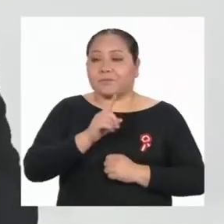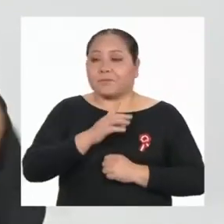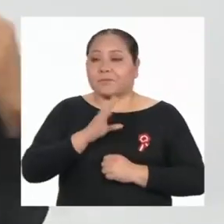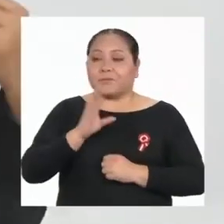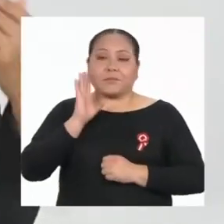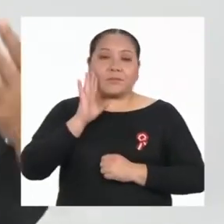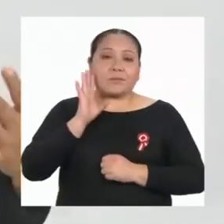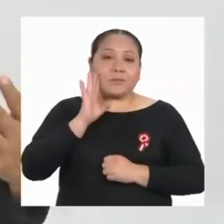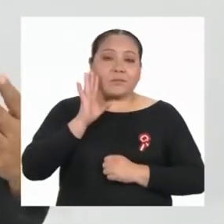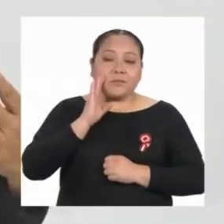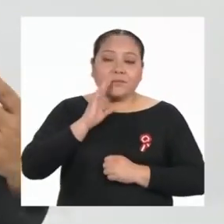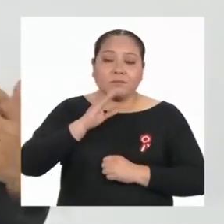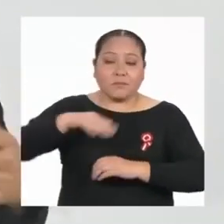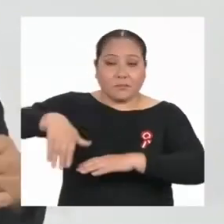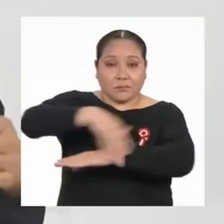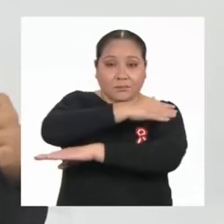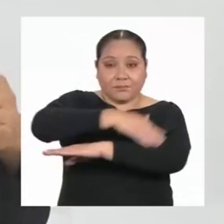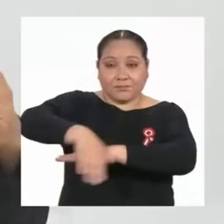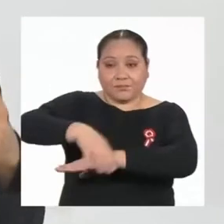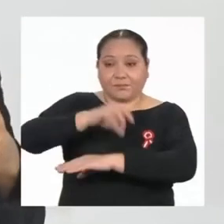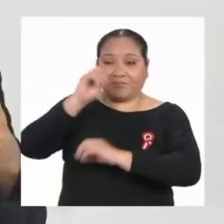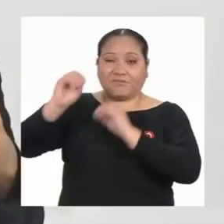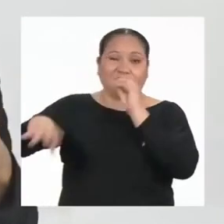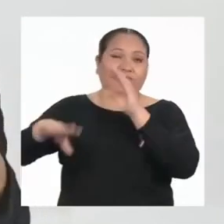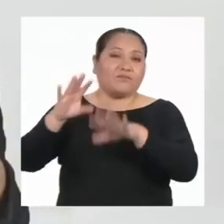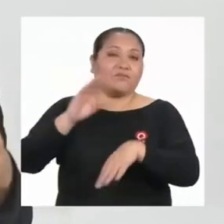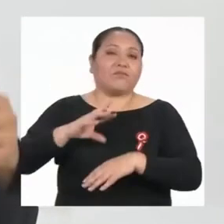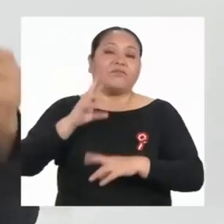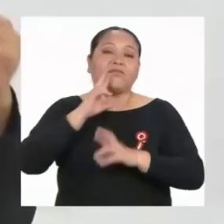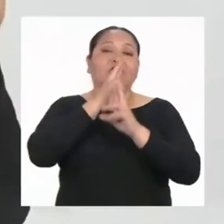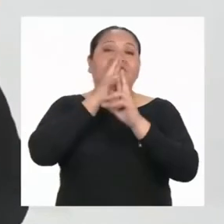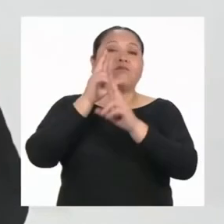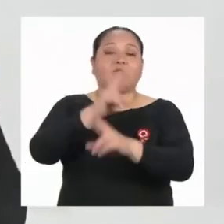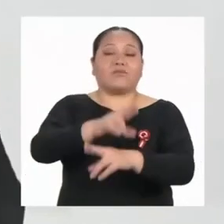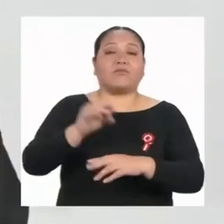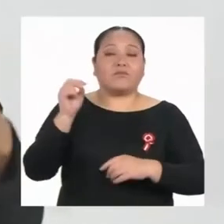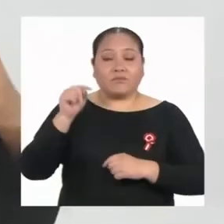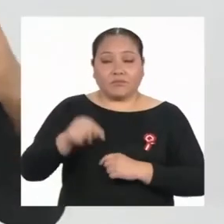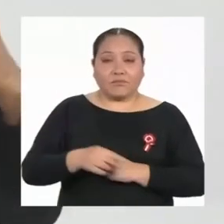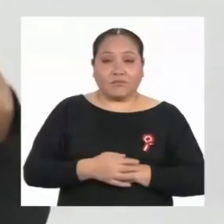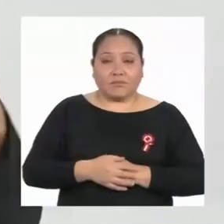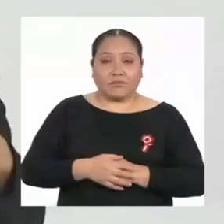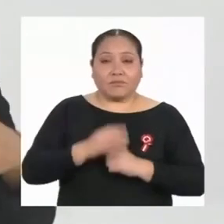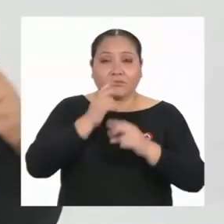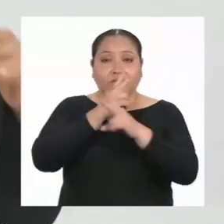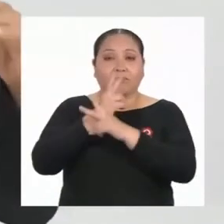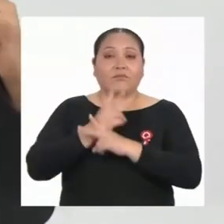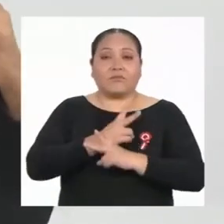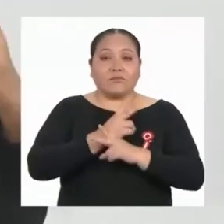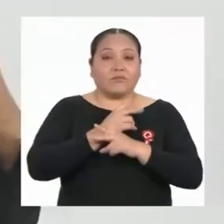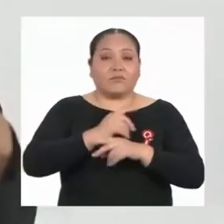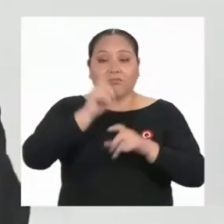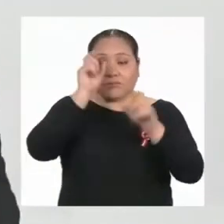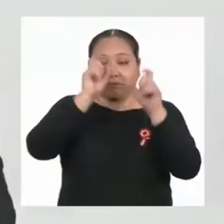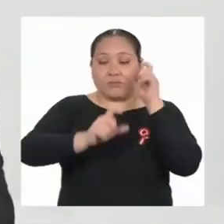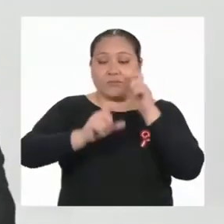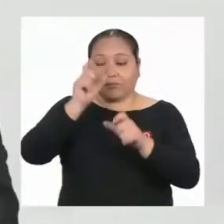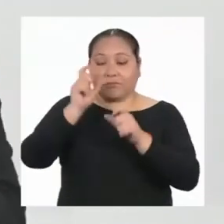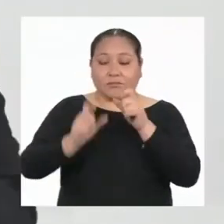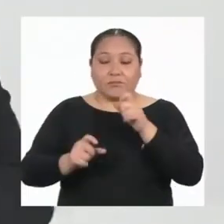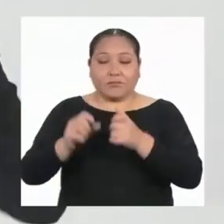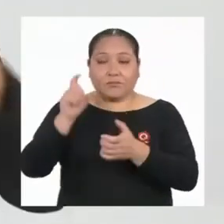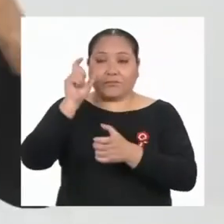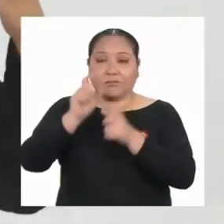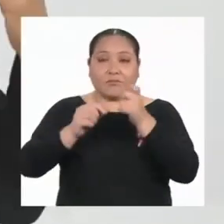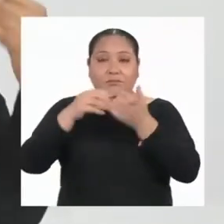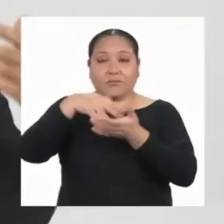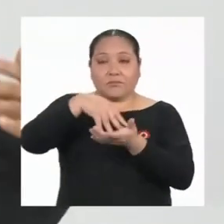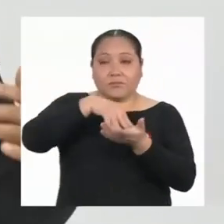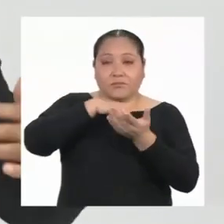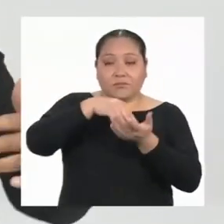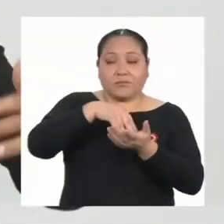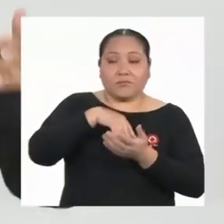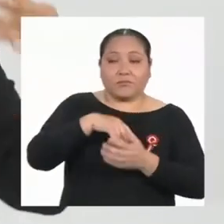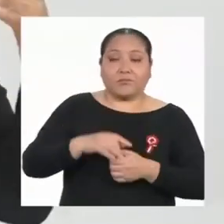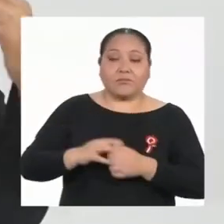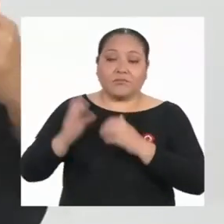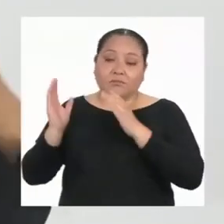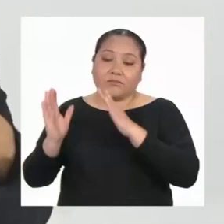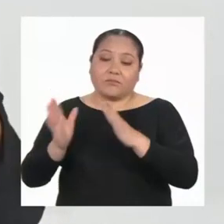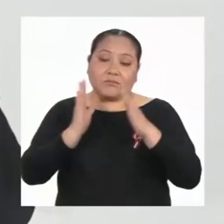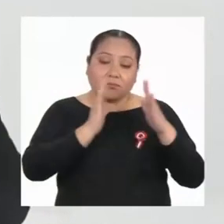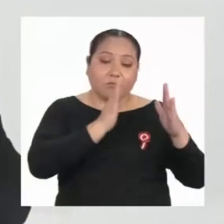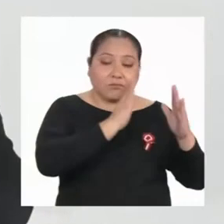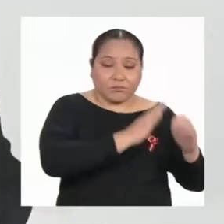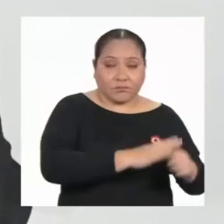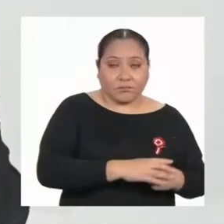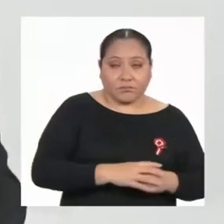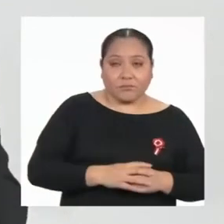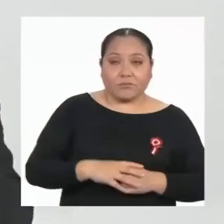basura en las calles o ríos, el cuidado de las personas vulnerables, organizarse para